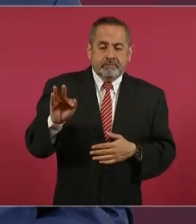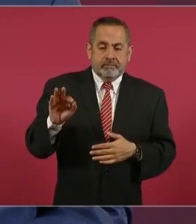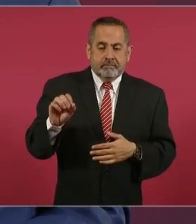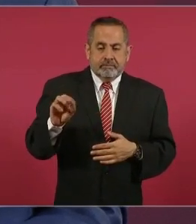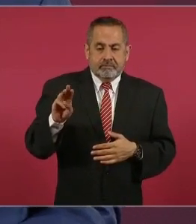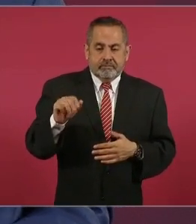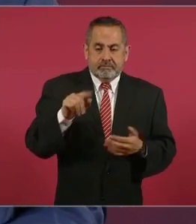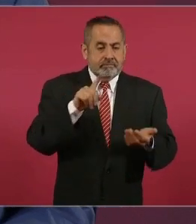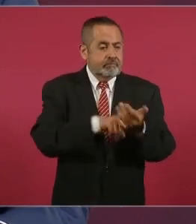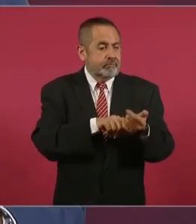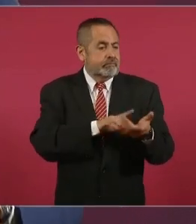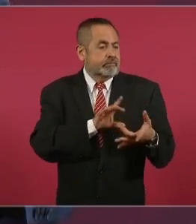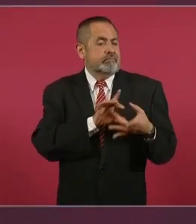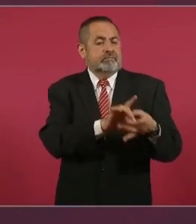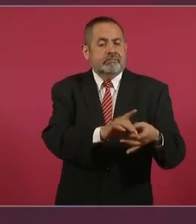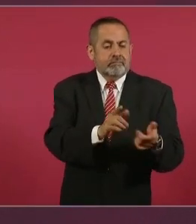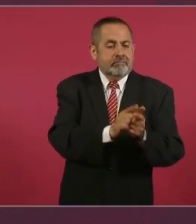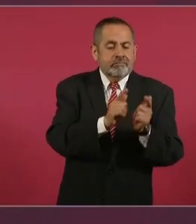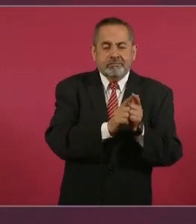tiene partido,